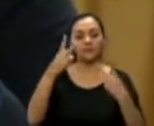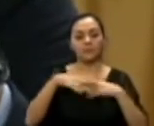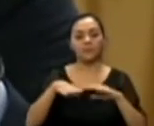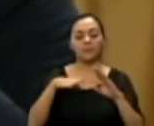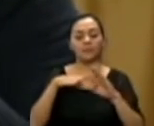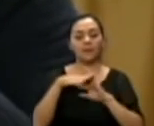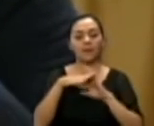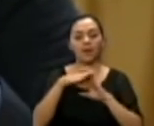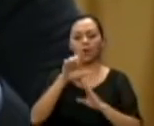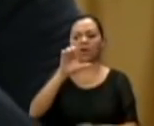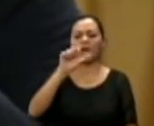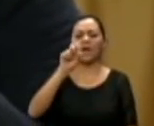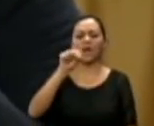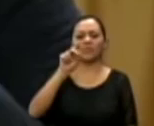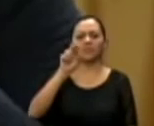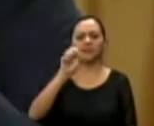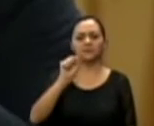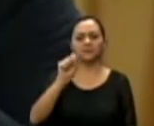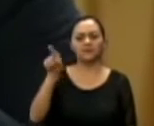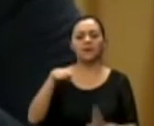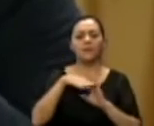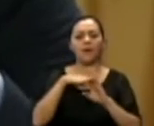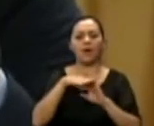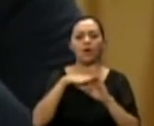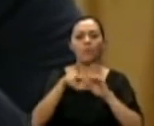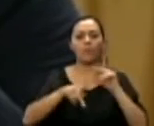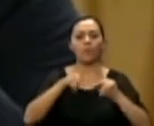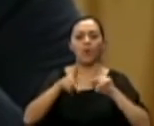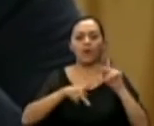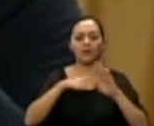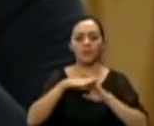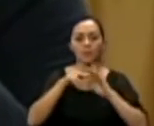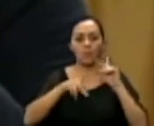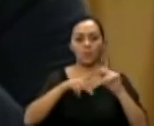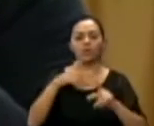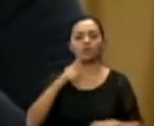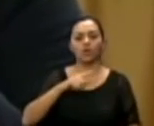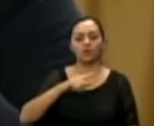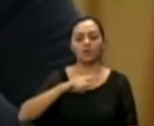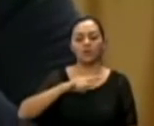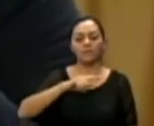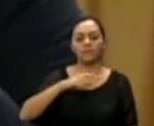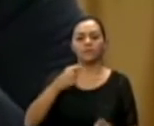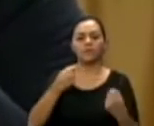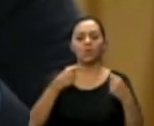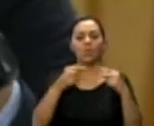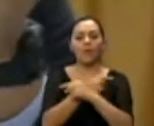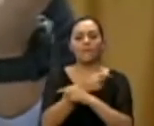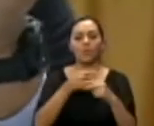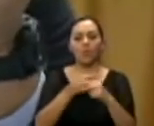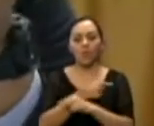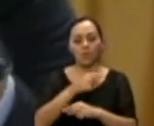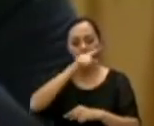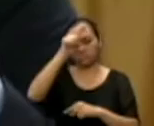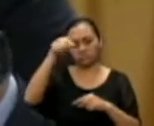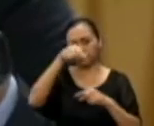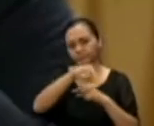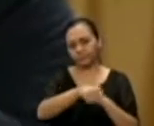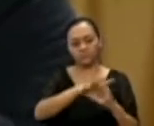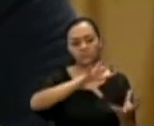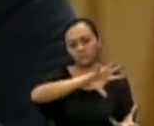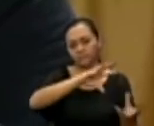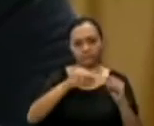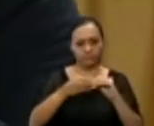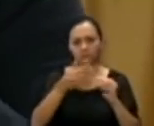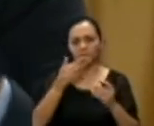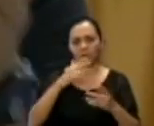una propiedad nueva hectárea un sitio espectacular en guápulo corazón de cristo ahora es un parque público para el servicio de todos los quiteños de todo